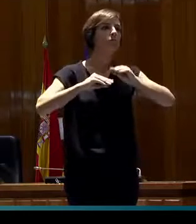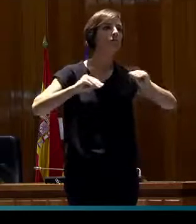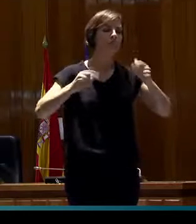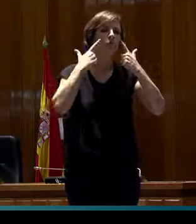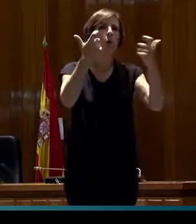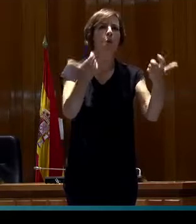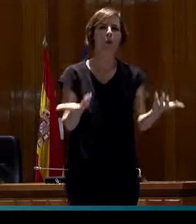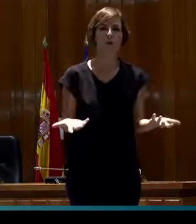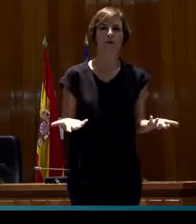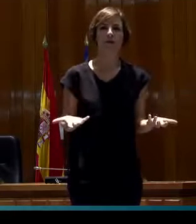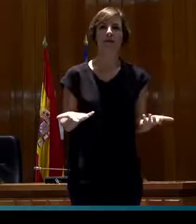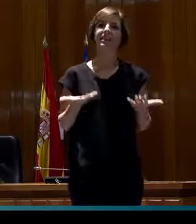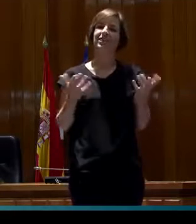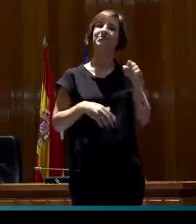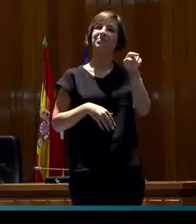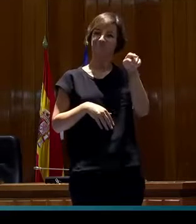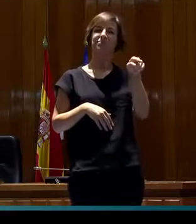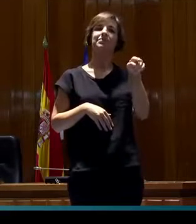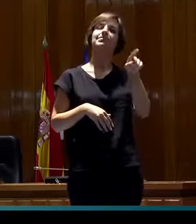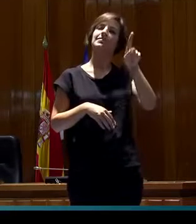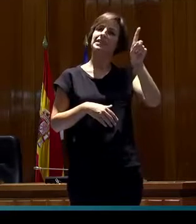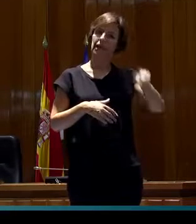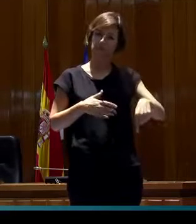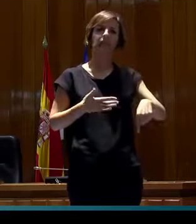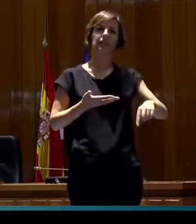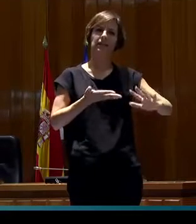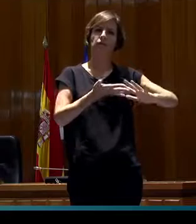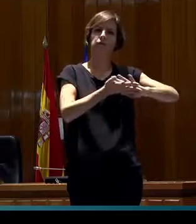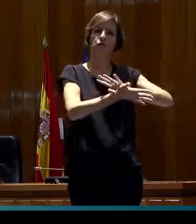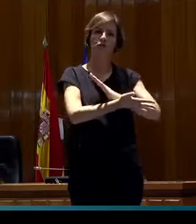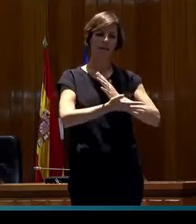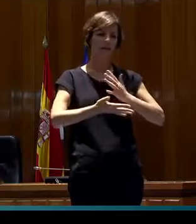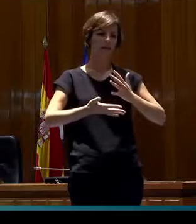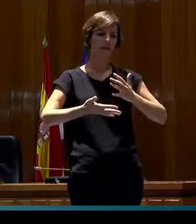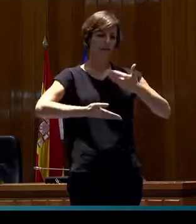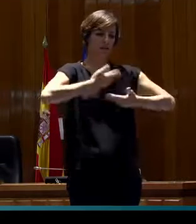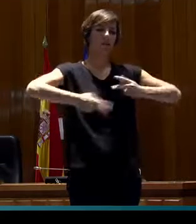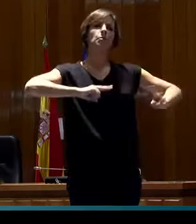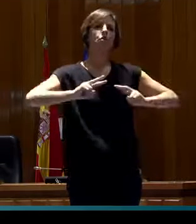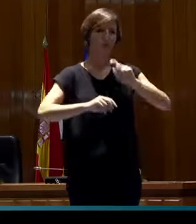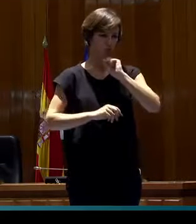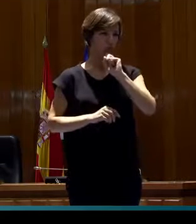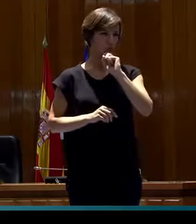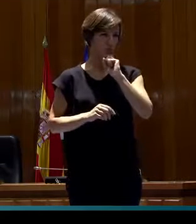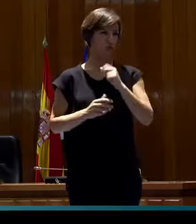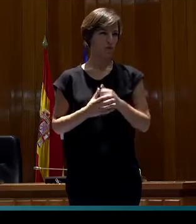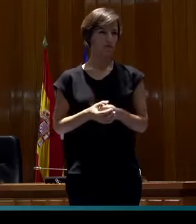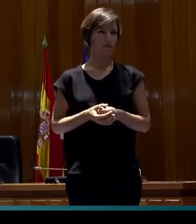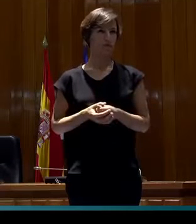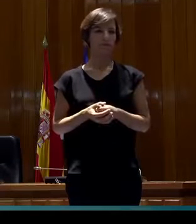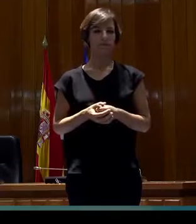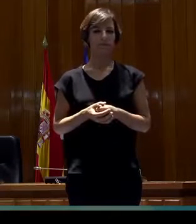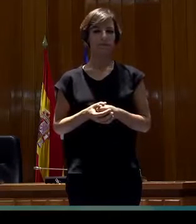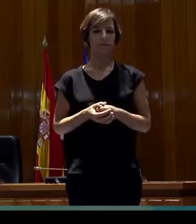Por lo tanto, todo esto tiene una repercusión a la hora de cómo se produce el proceso de interpretación. Además,